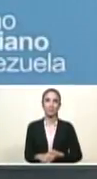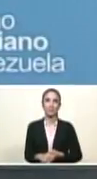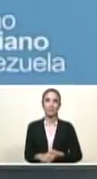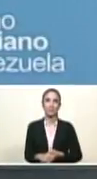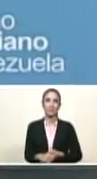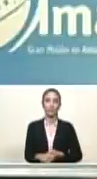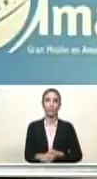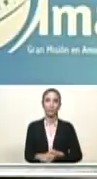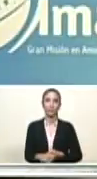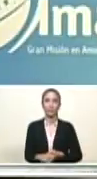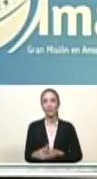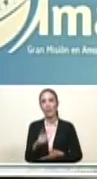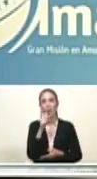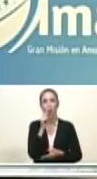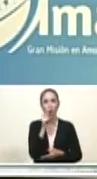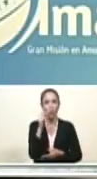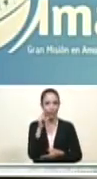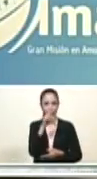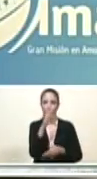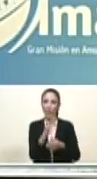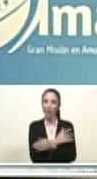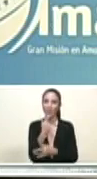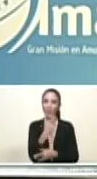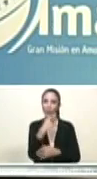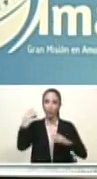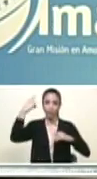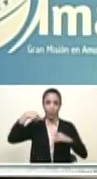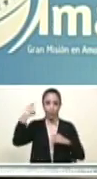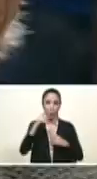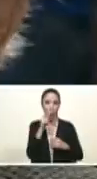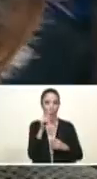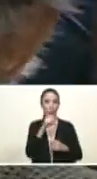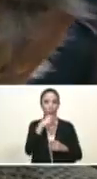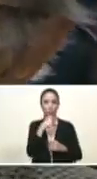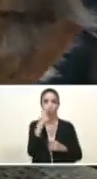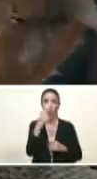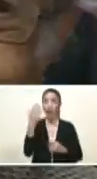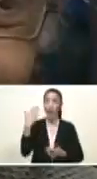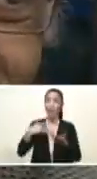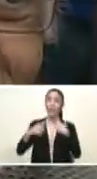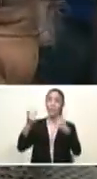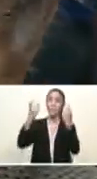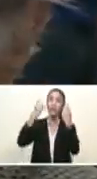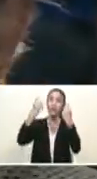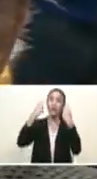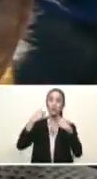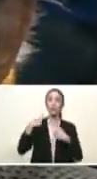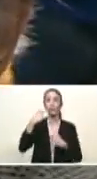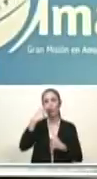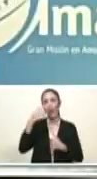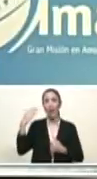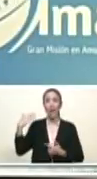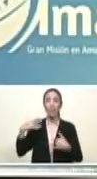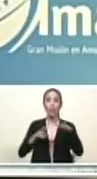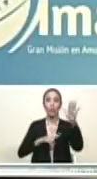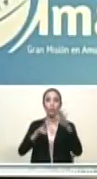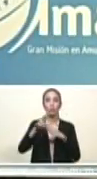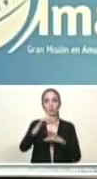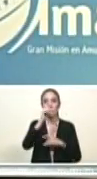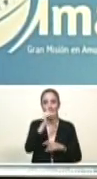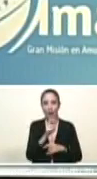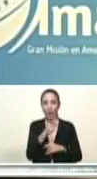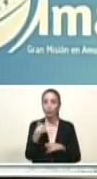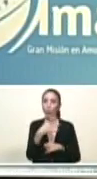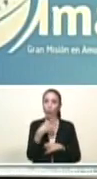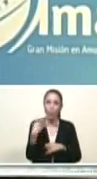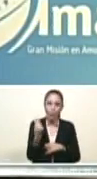Néstor Francia fue jefe mío cuando yo tenía 12 años, 13 años. Yo era militante del movimiento